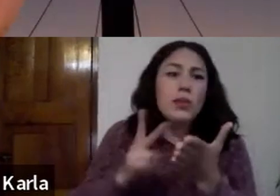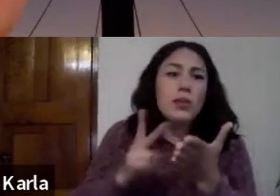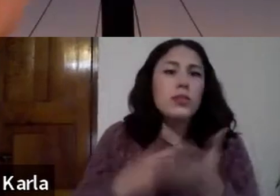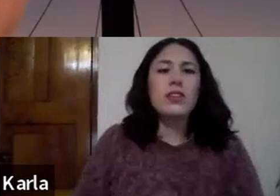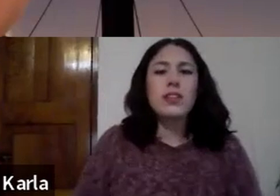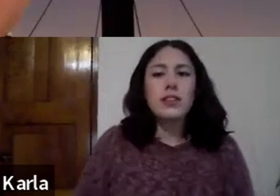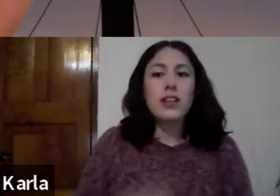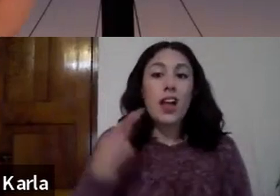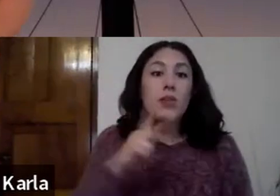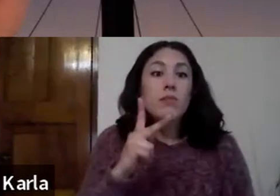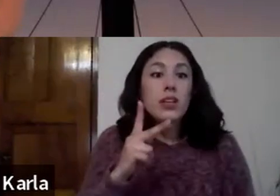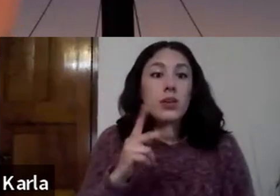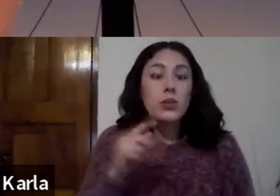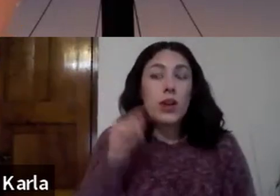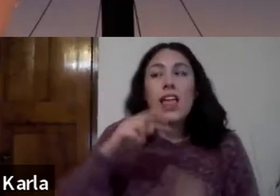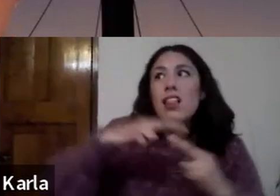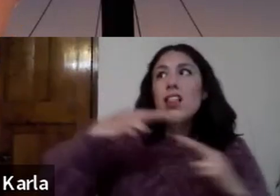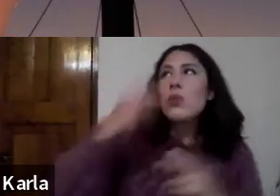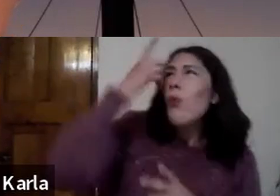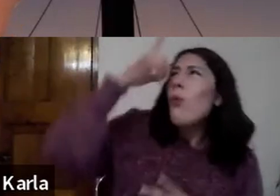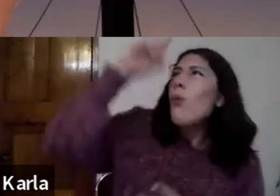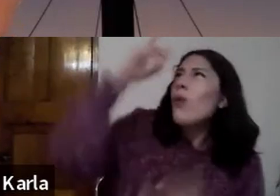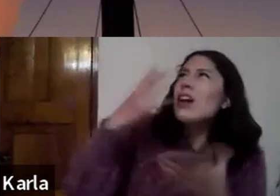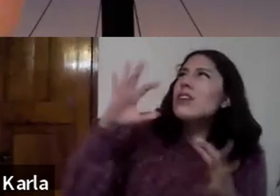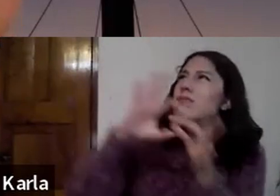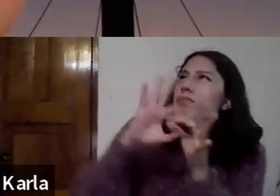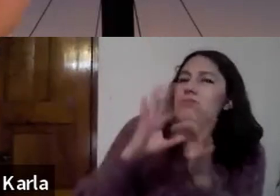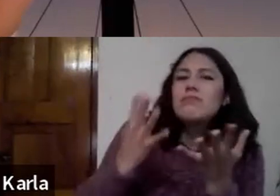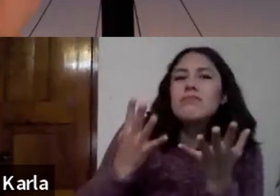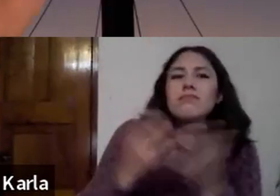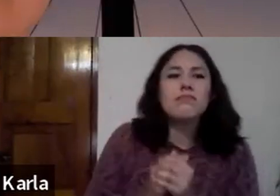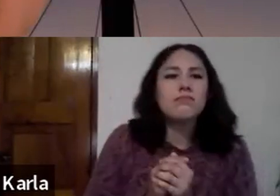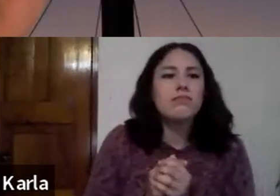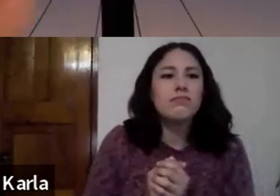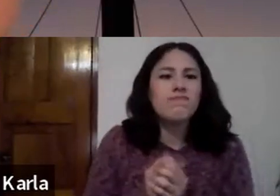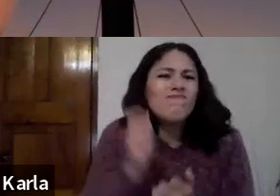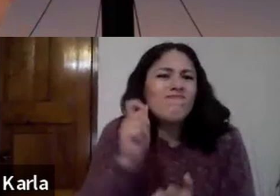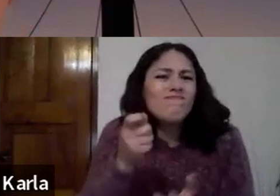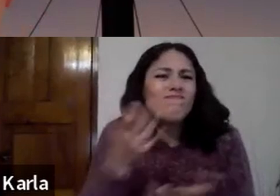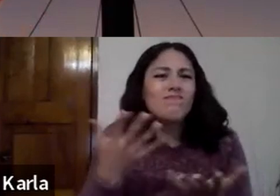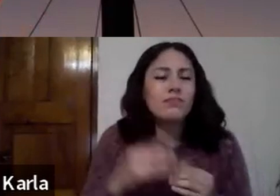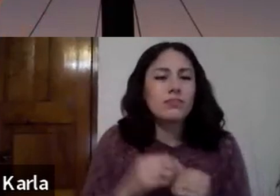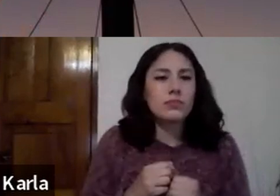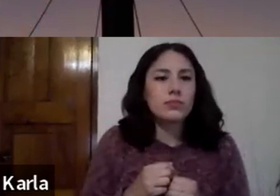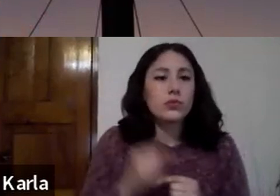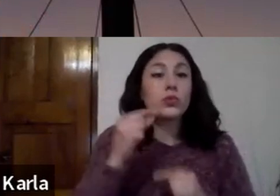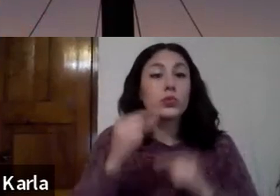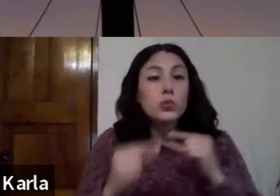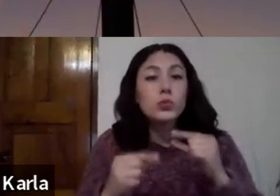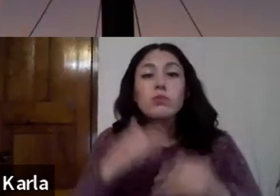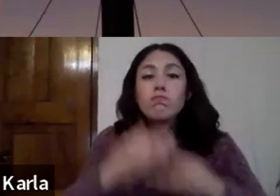Pero es que en esa relación con Dios es un continuo descubrir quién es